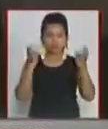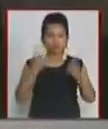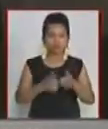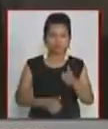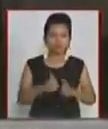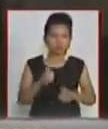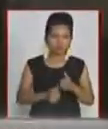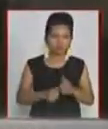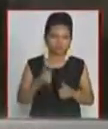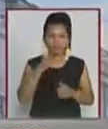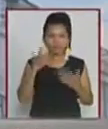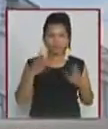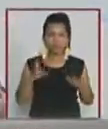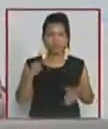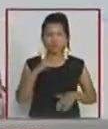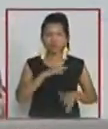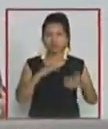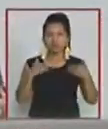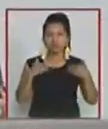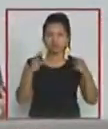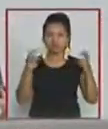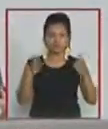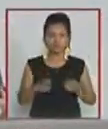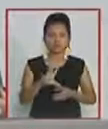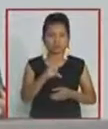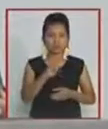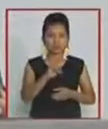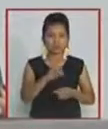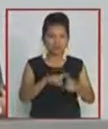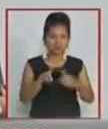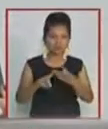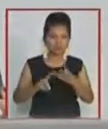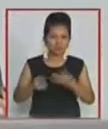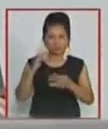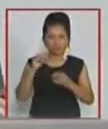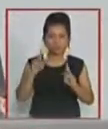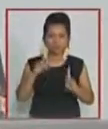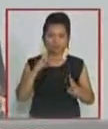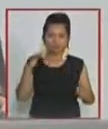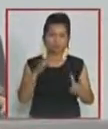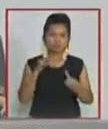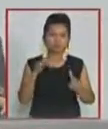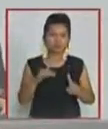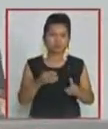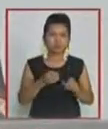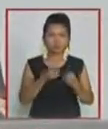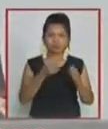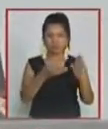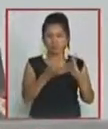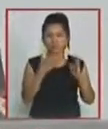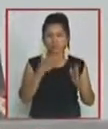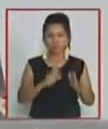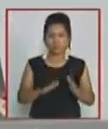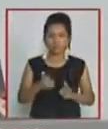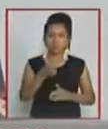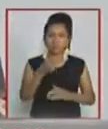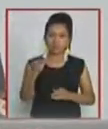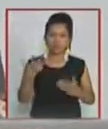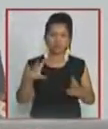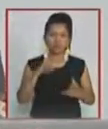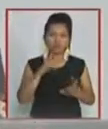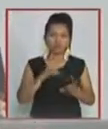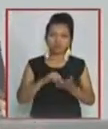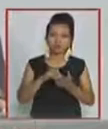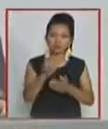Tenemos alrededor de unos 6 casos, pero con víctimas múltiples. En algunos de los casos tenemos hasta más de